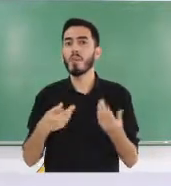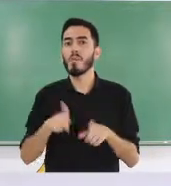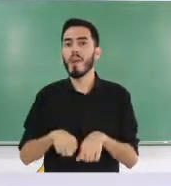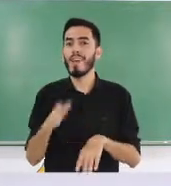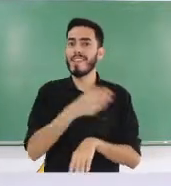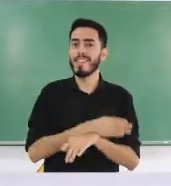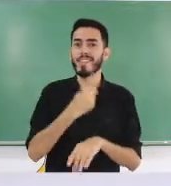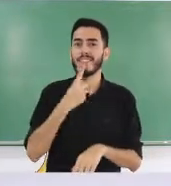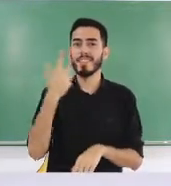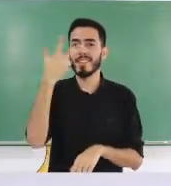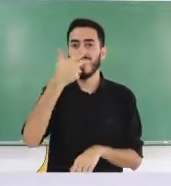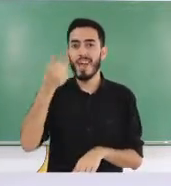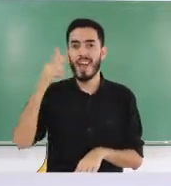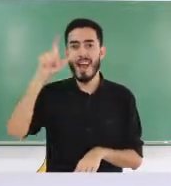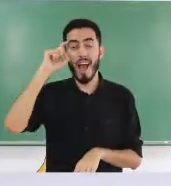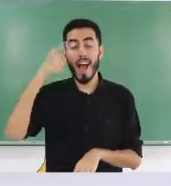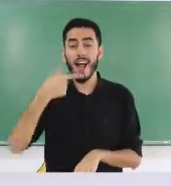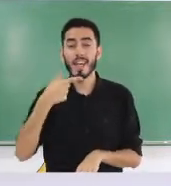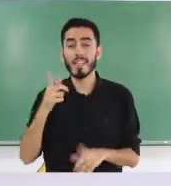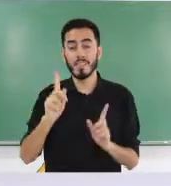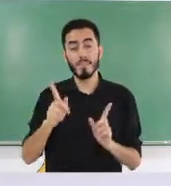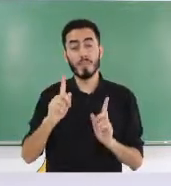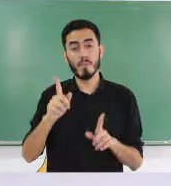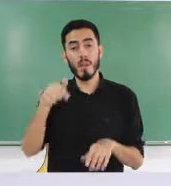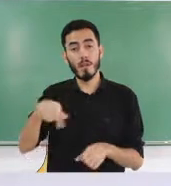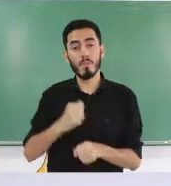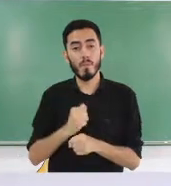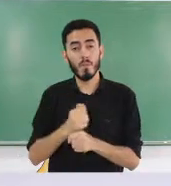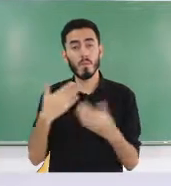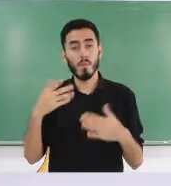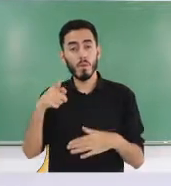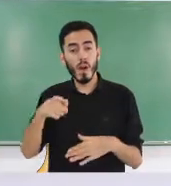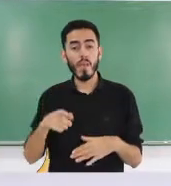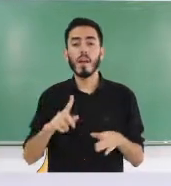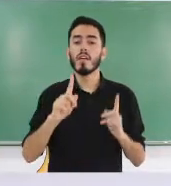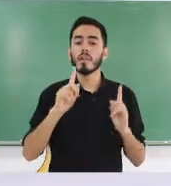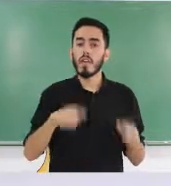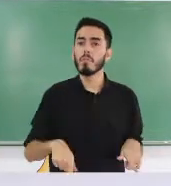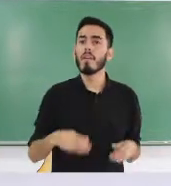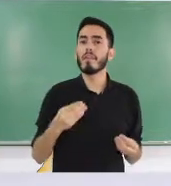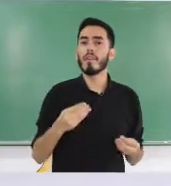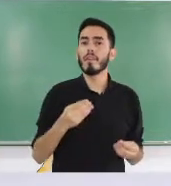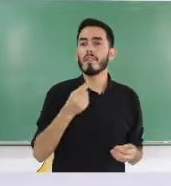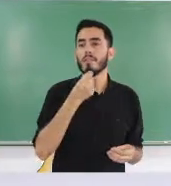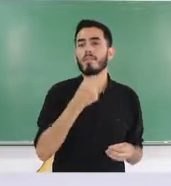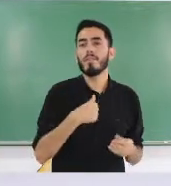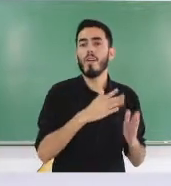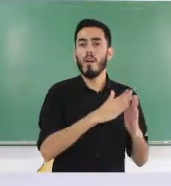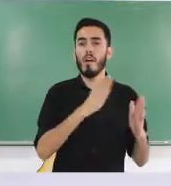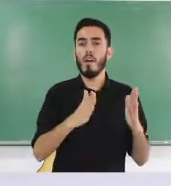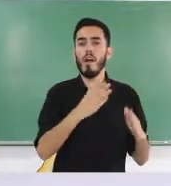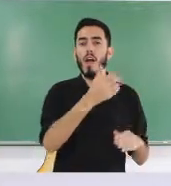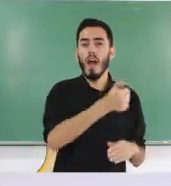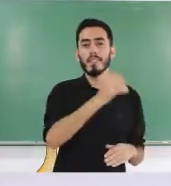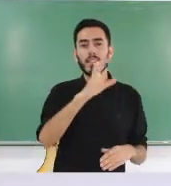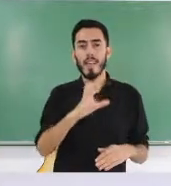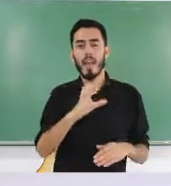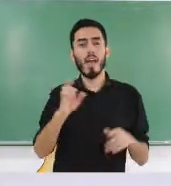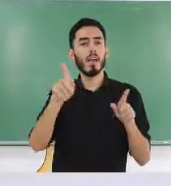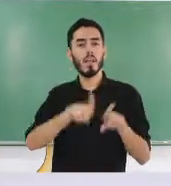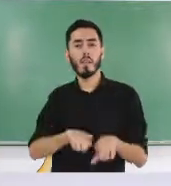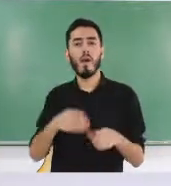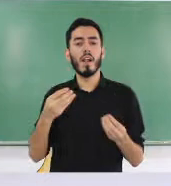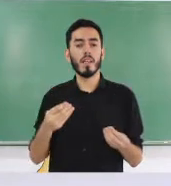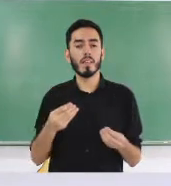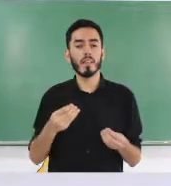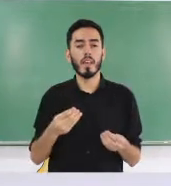determina que, ¿cómo? Nosotros armamos, ¿sí? Que AC es igual al segmento CD,